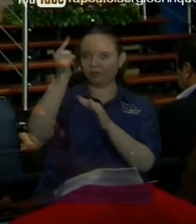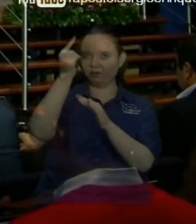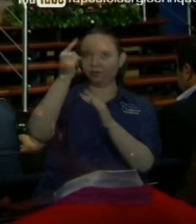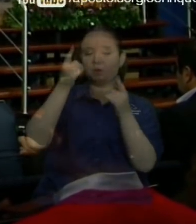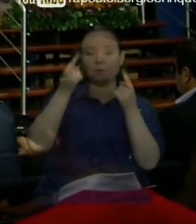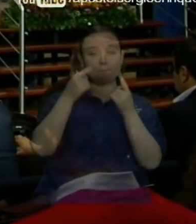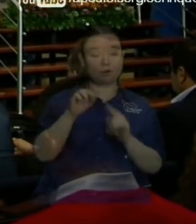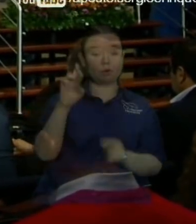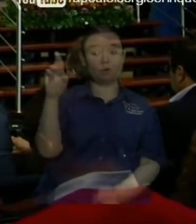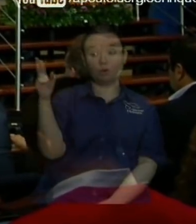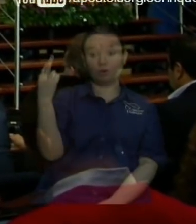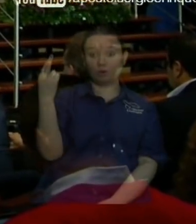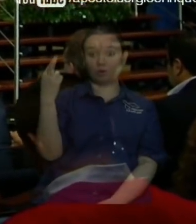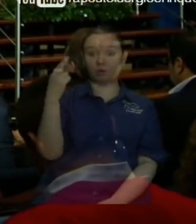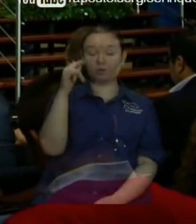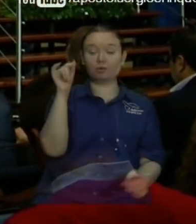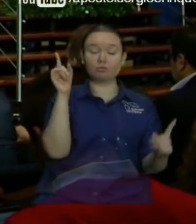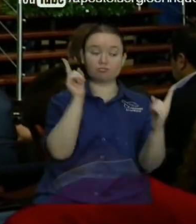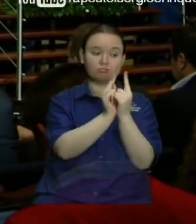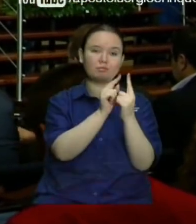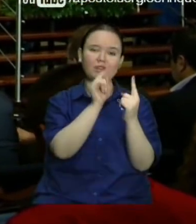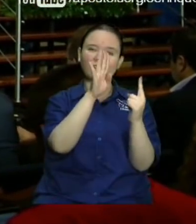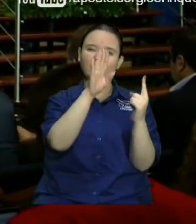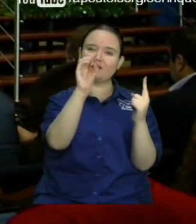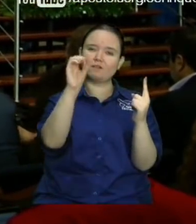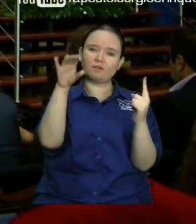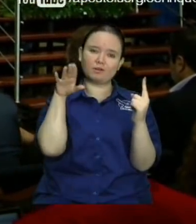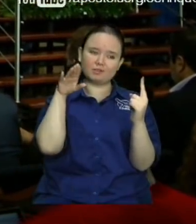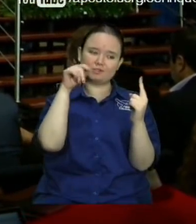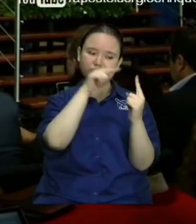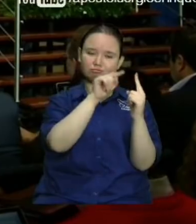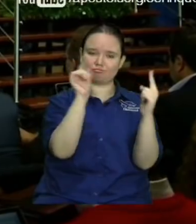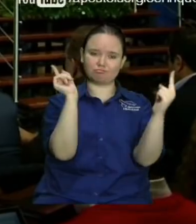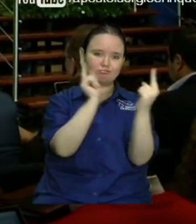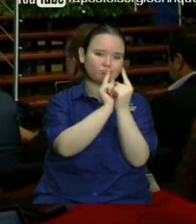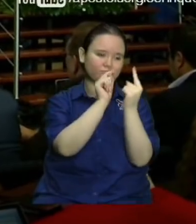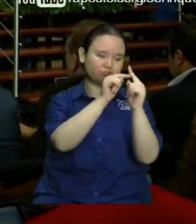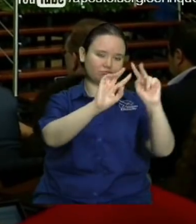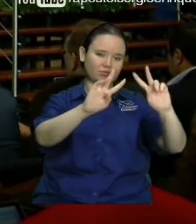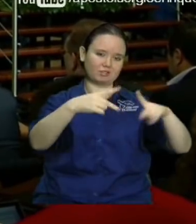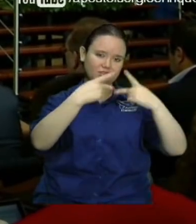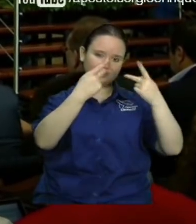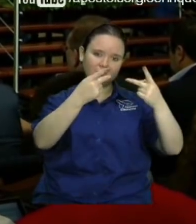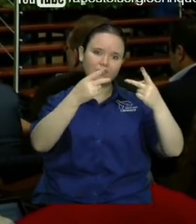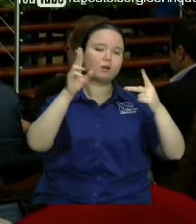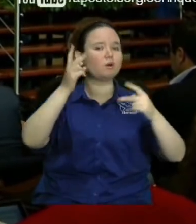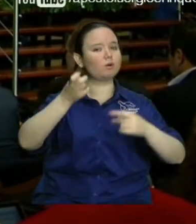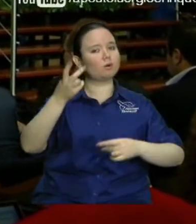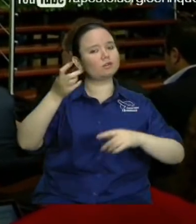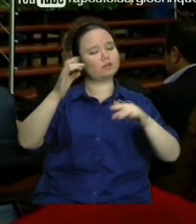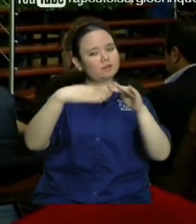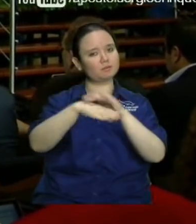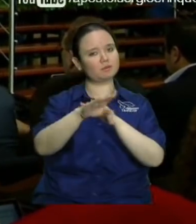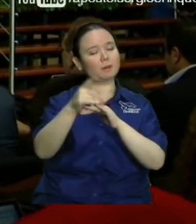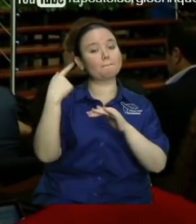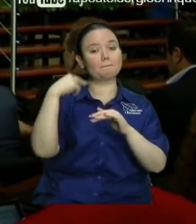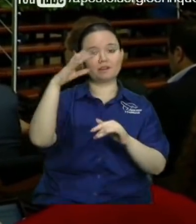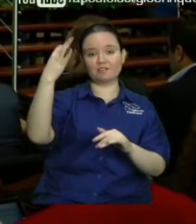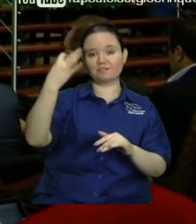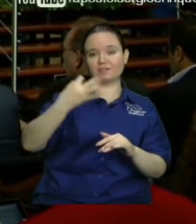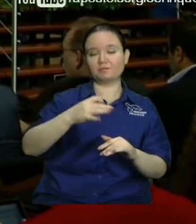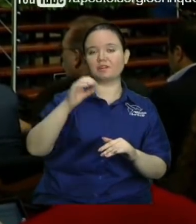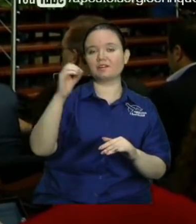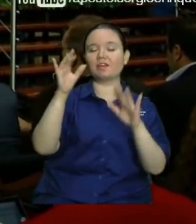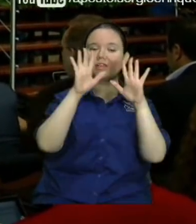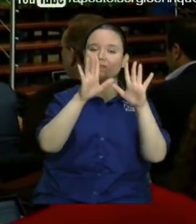con Ruth. La restauran en la 30 generación. Vuelven a meter es decir, para confirmar esto de que